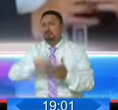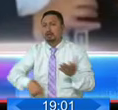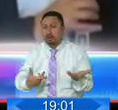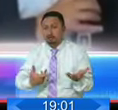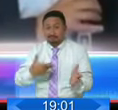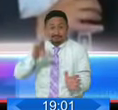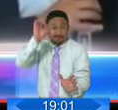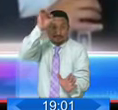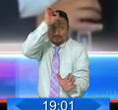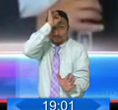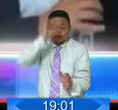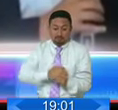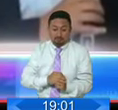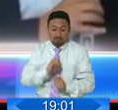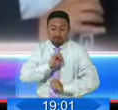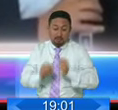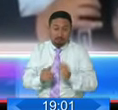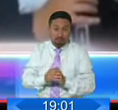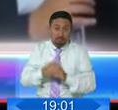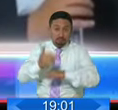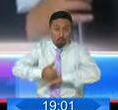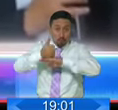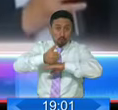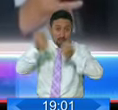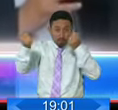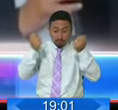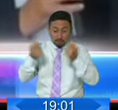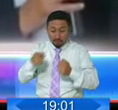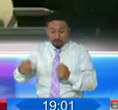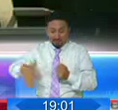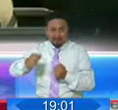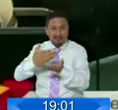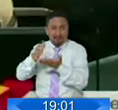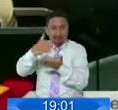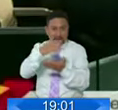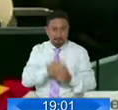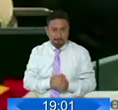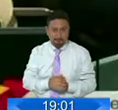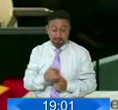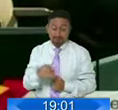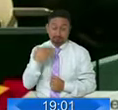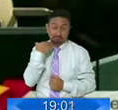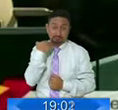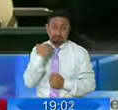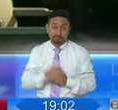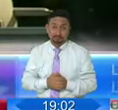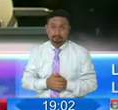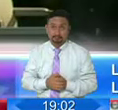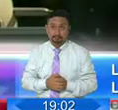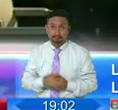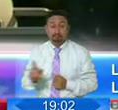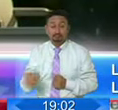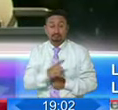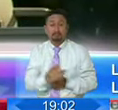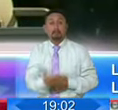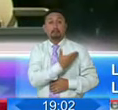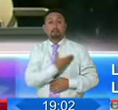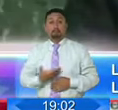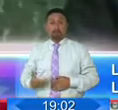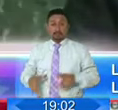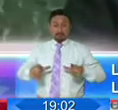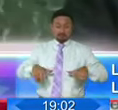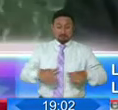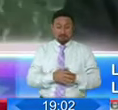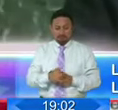querer descabezar a las autoridades de control, lo cual sería terrible para el Estado de Derecho, para la institucionalidad. El primer mandatario, por su parte, en entrevista para una cadena